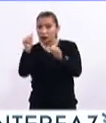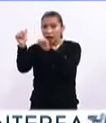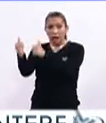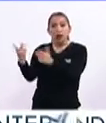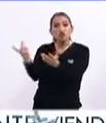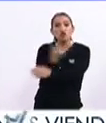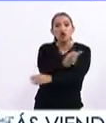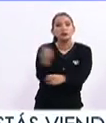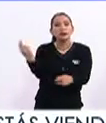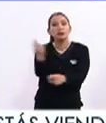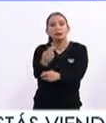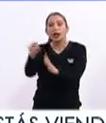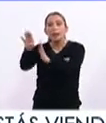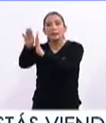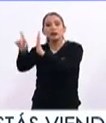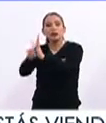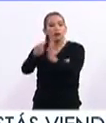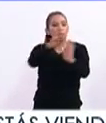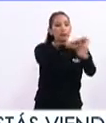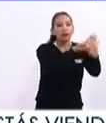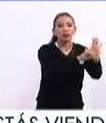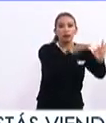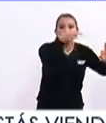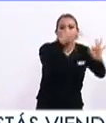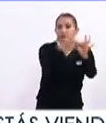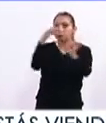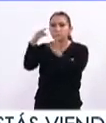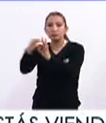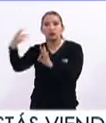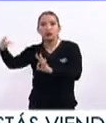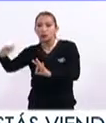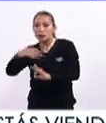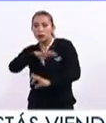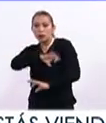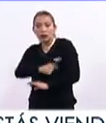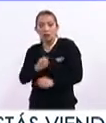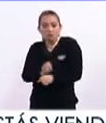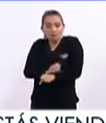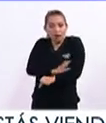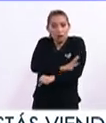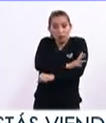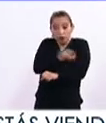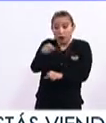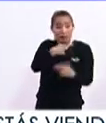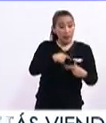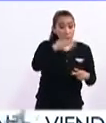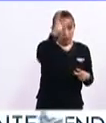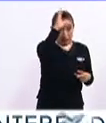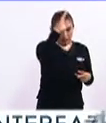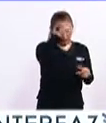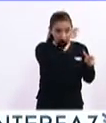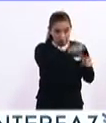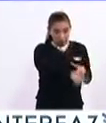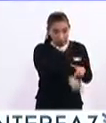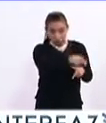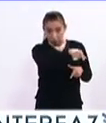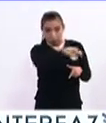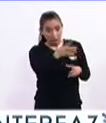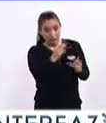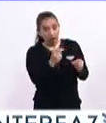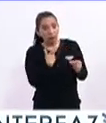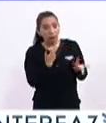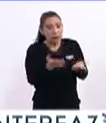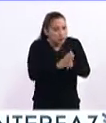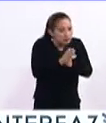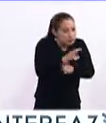ambos requieren de un método preciso y requieren de pasión y de emoción. El científico que no se entusiasme